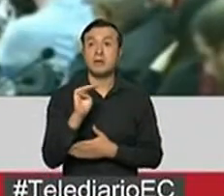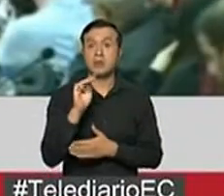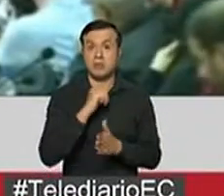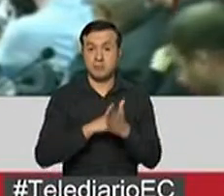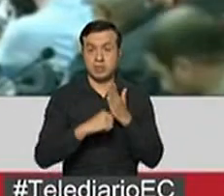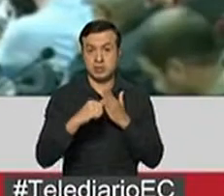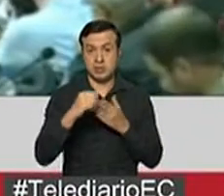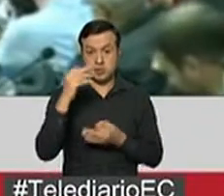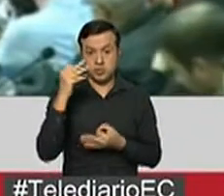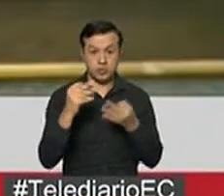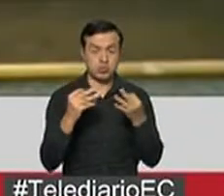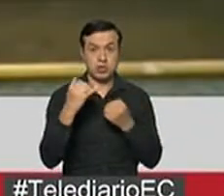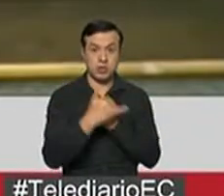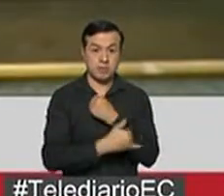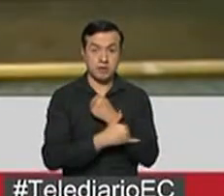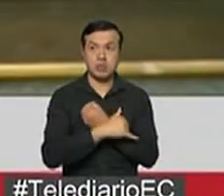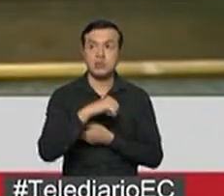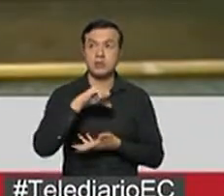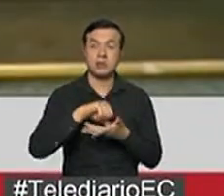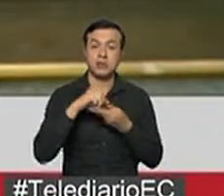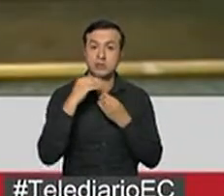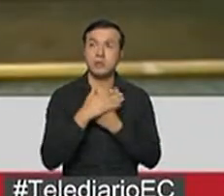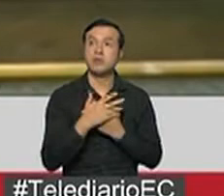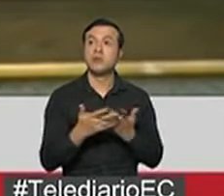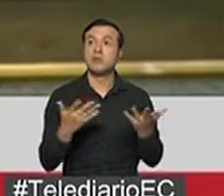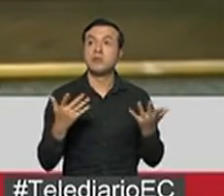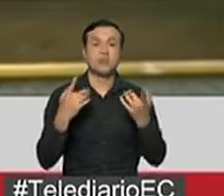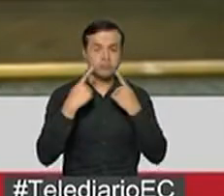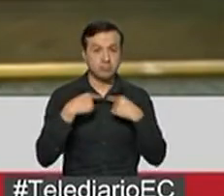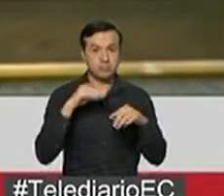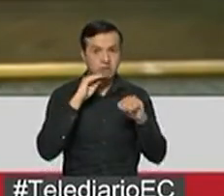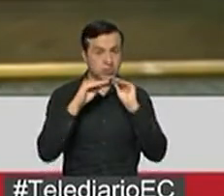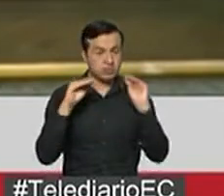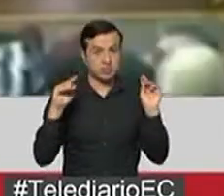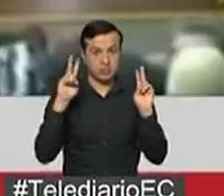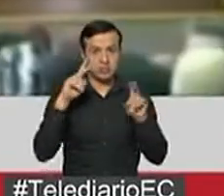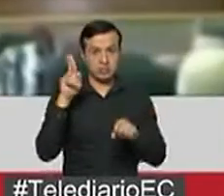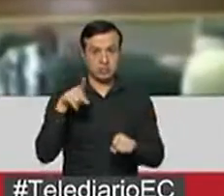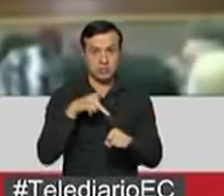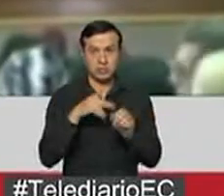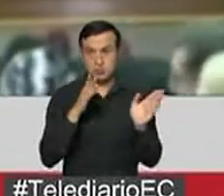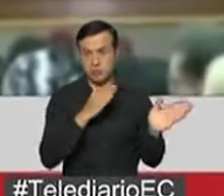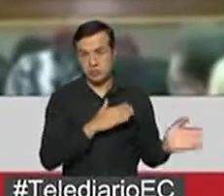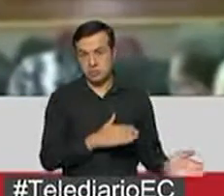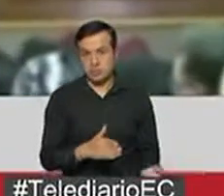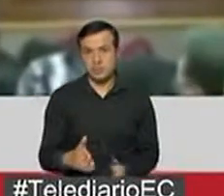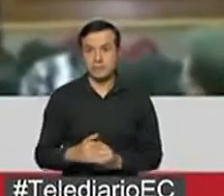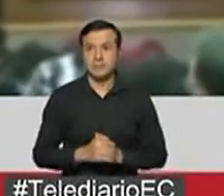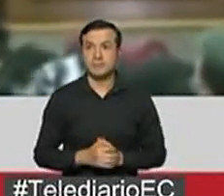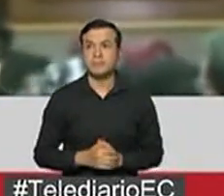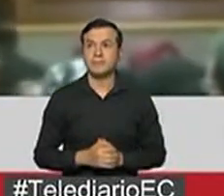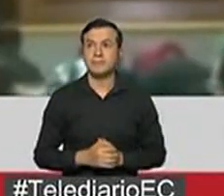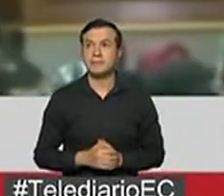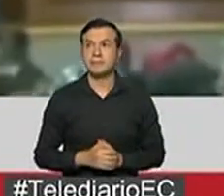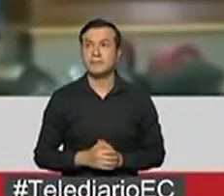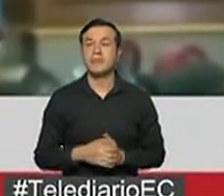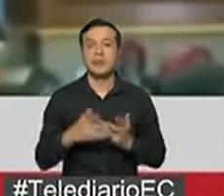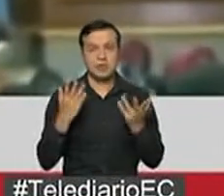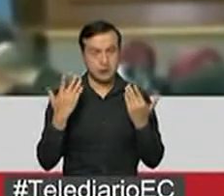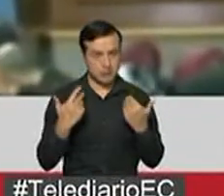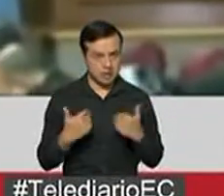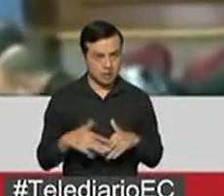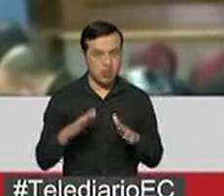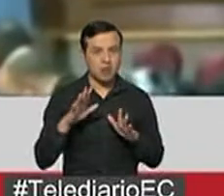ministerio de justicia iraní gholamhossein smile y anunció los avances de las pericias se ha llevado a cabo